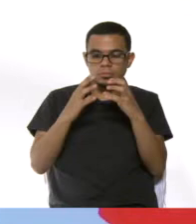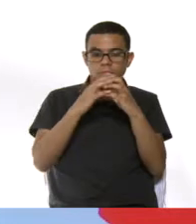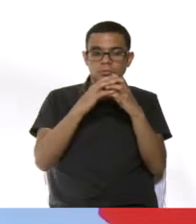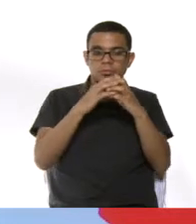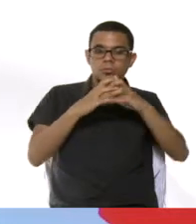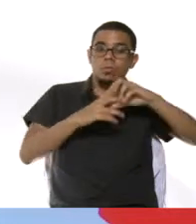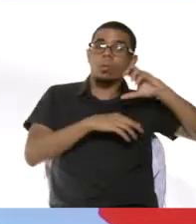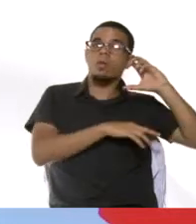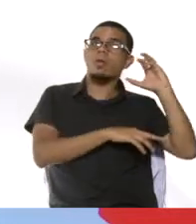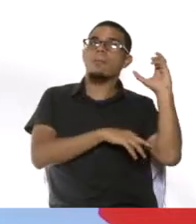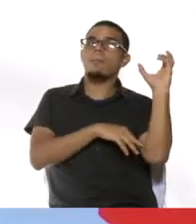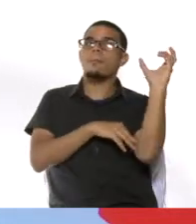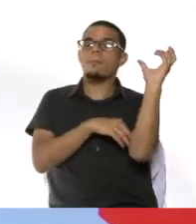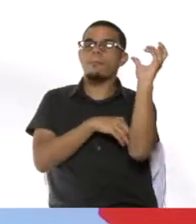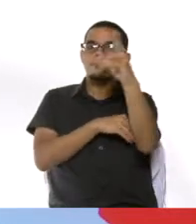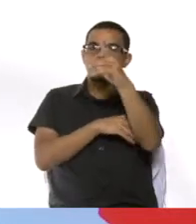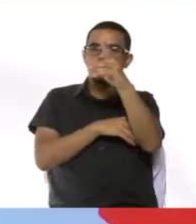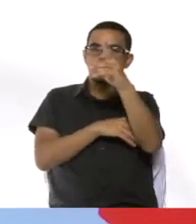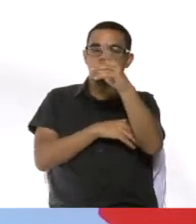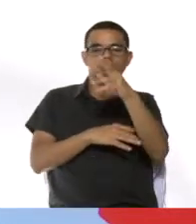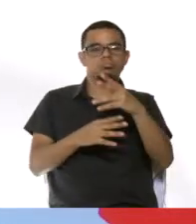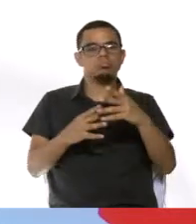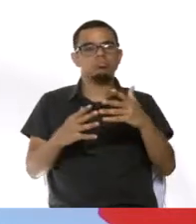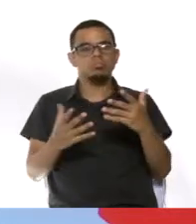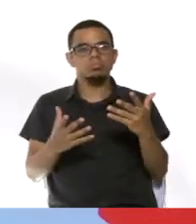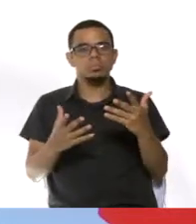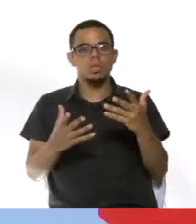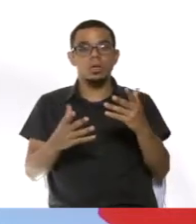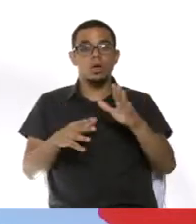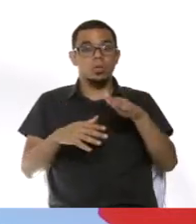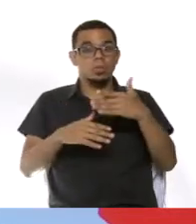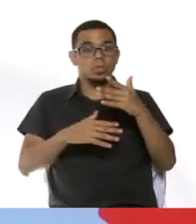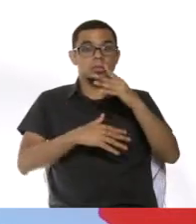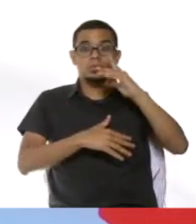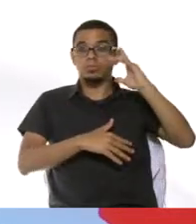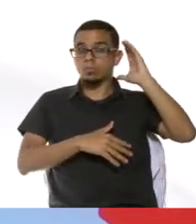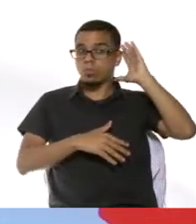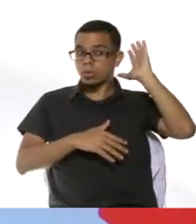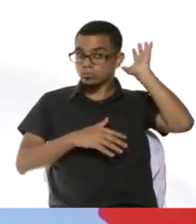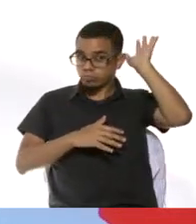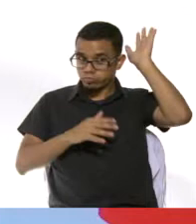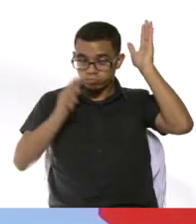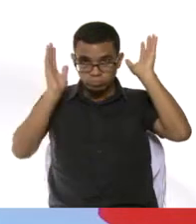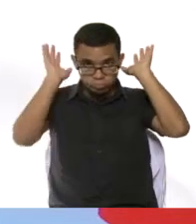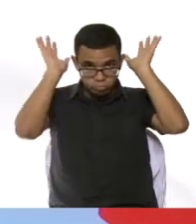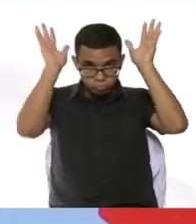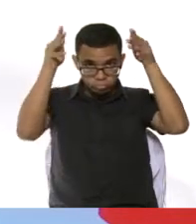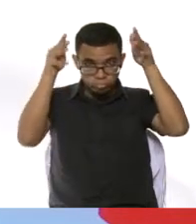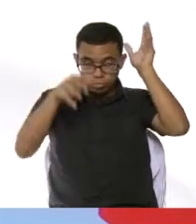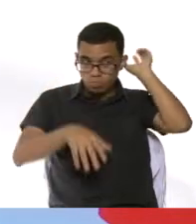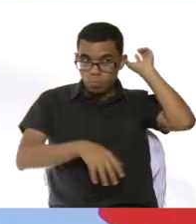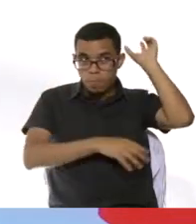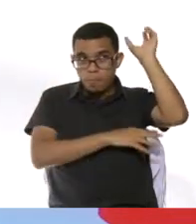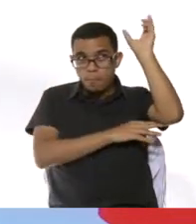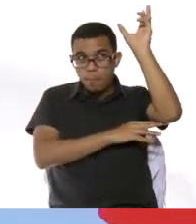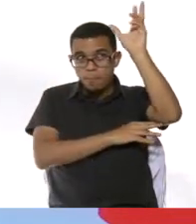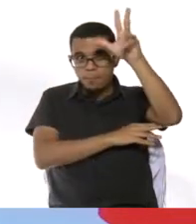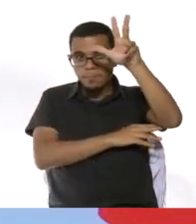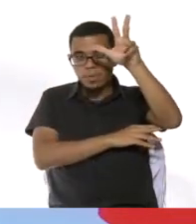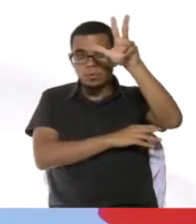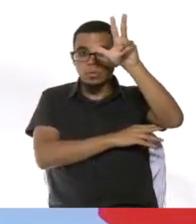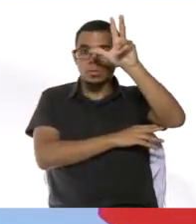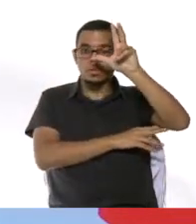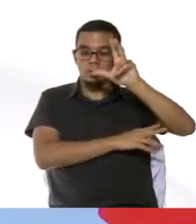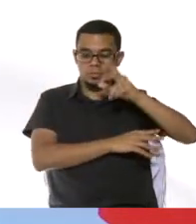lancen esta pelota. Puede ser por encima de su cabeza, puede